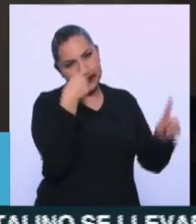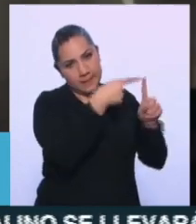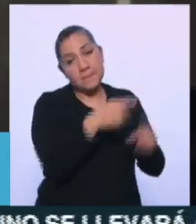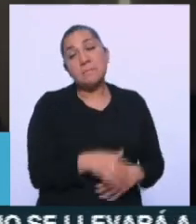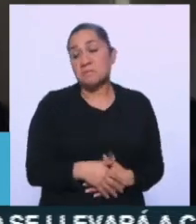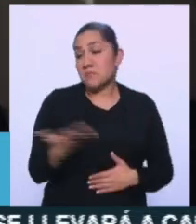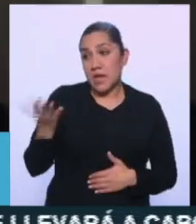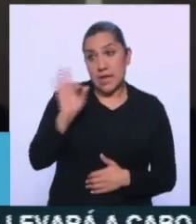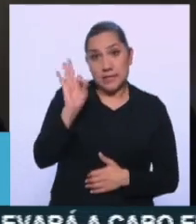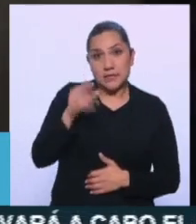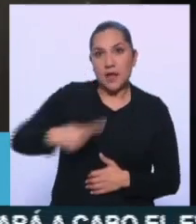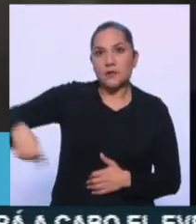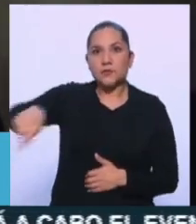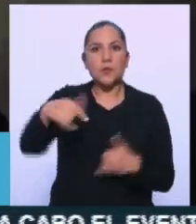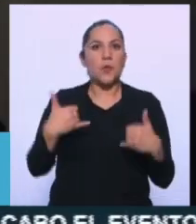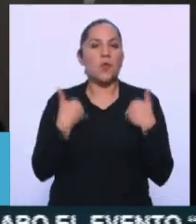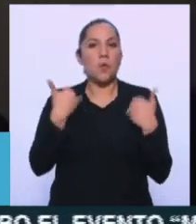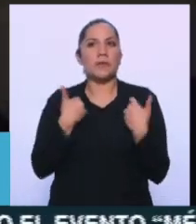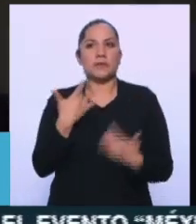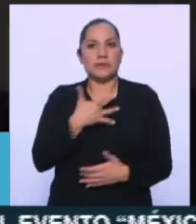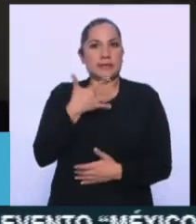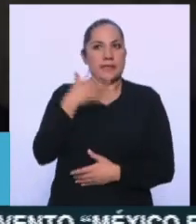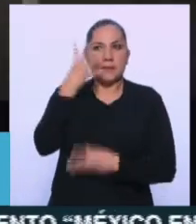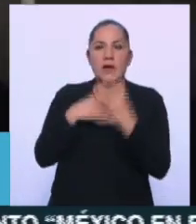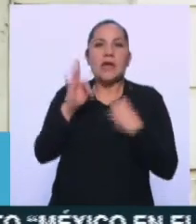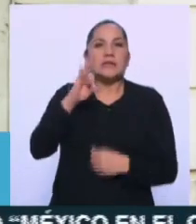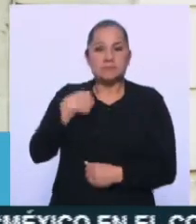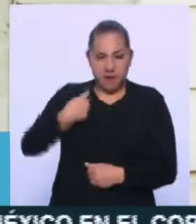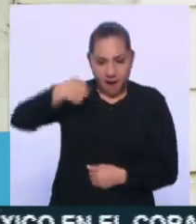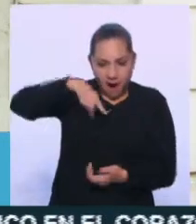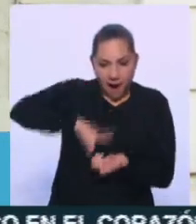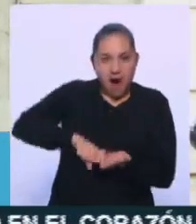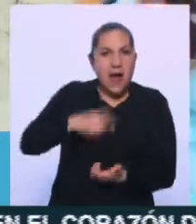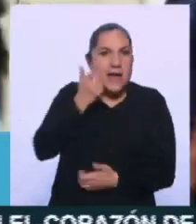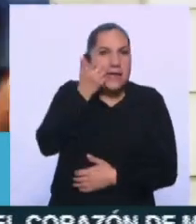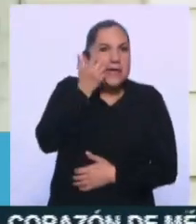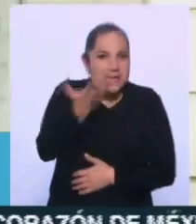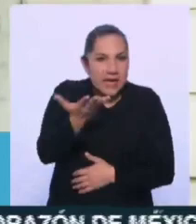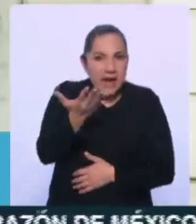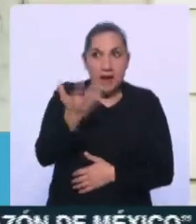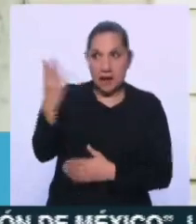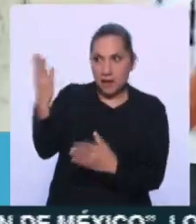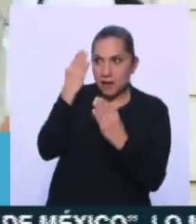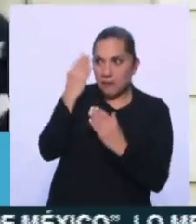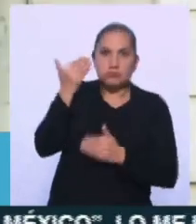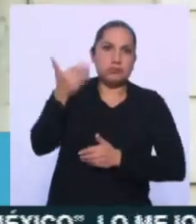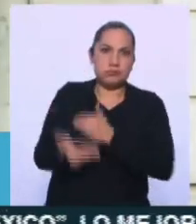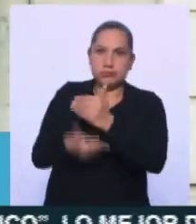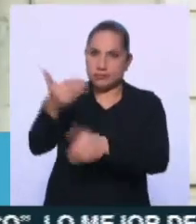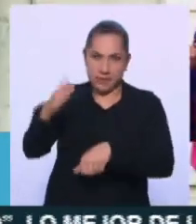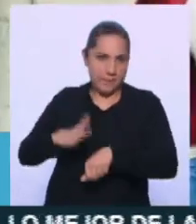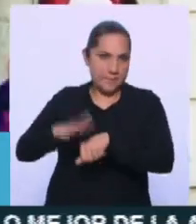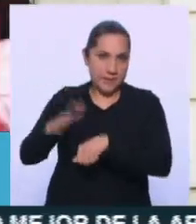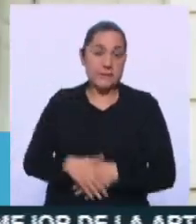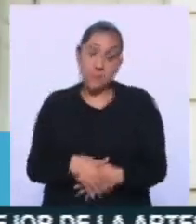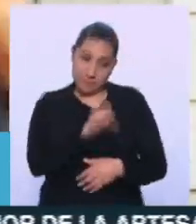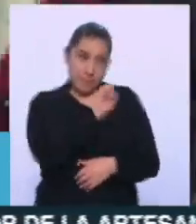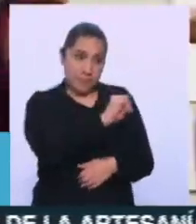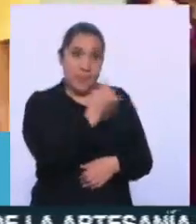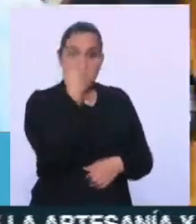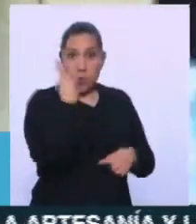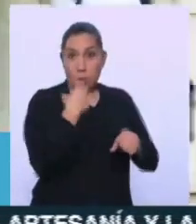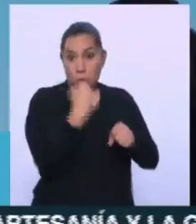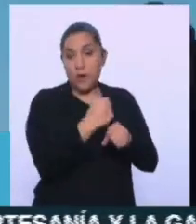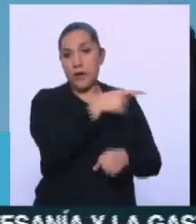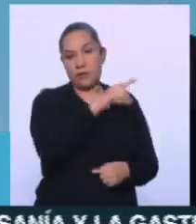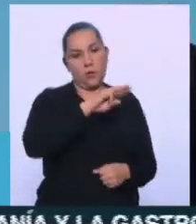tengo esa espinita clavada y ahora lo puedo Sí, hacer, mira, ¿no? el año pasado hicimos un proceso de capacitación y en Miguel Hidalgo, por ejemplo, a los que se